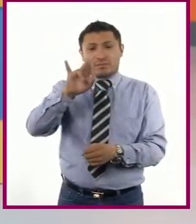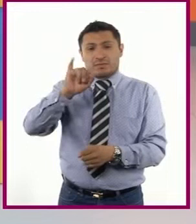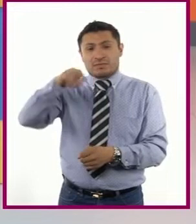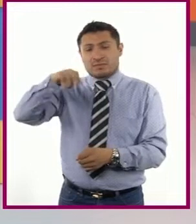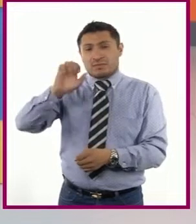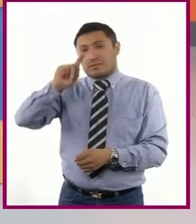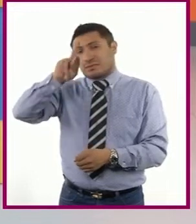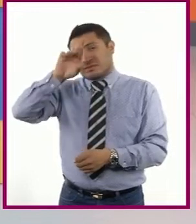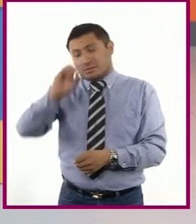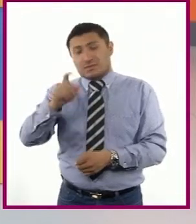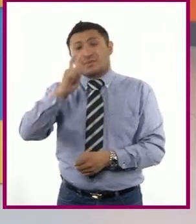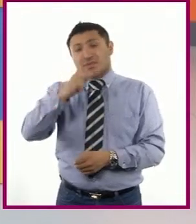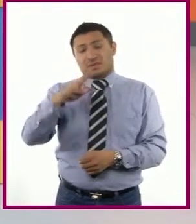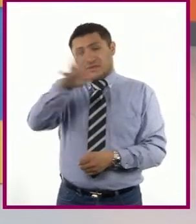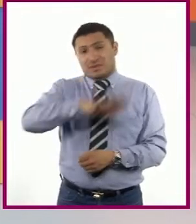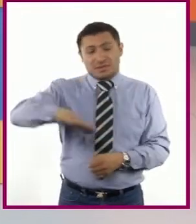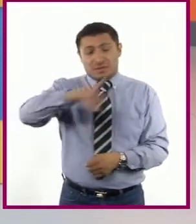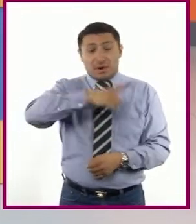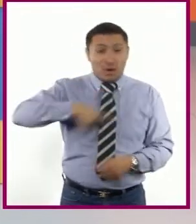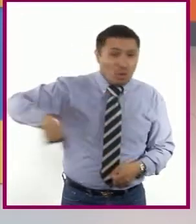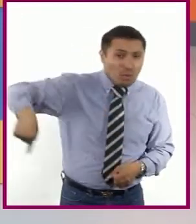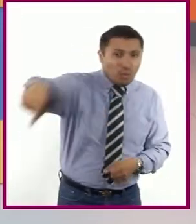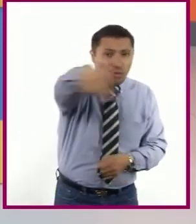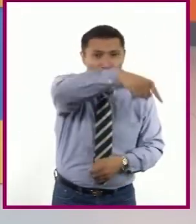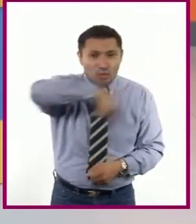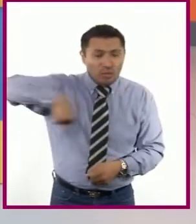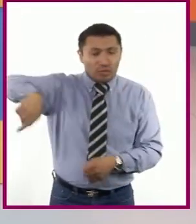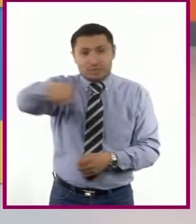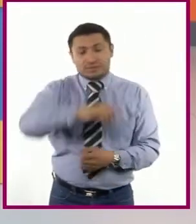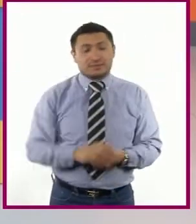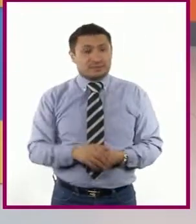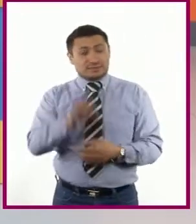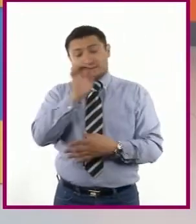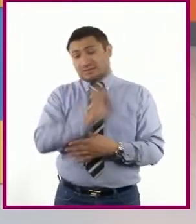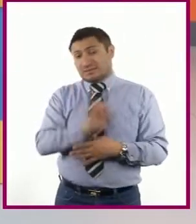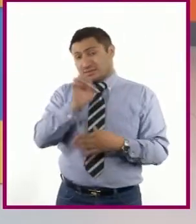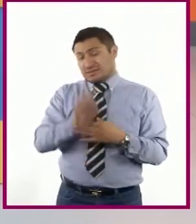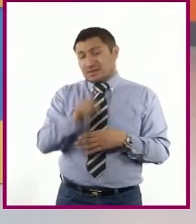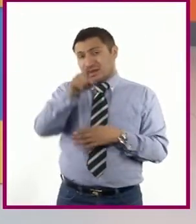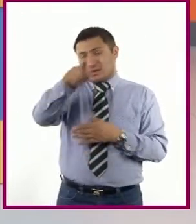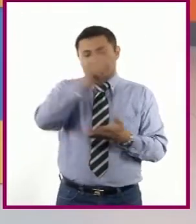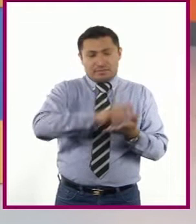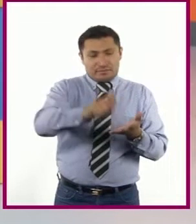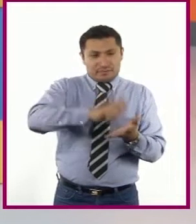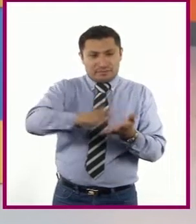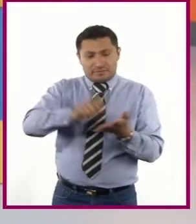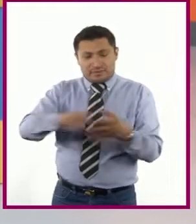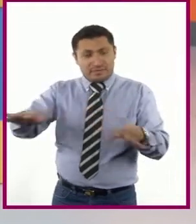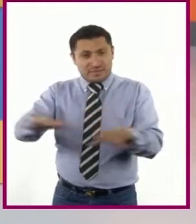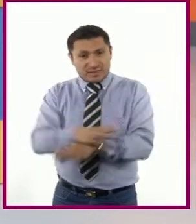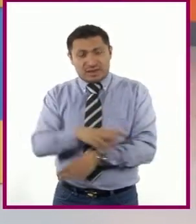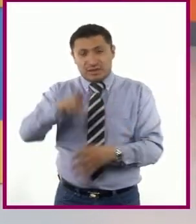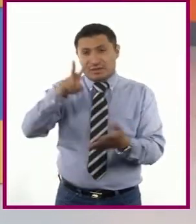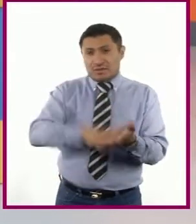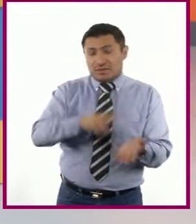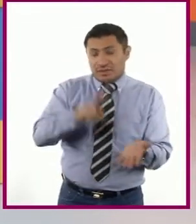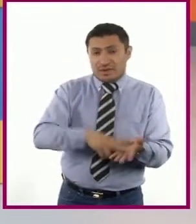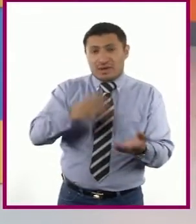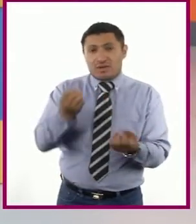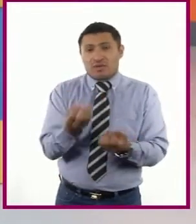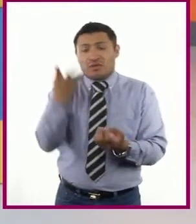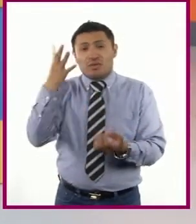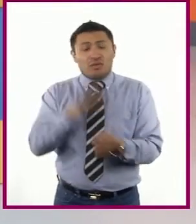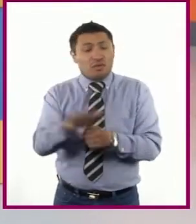es la medida de la longitud del cerco. Entonces, sustituimos en la fórmula del perímetro el valor de la medida del